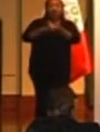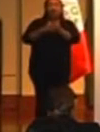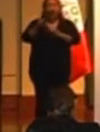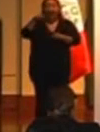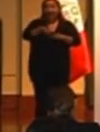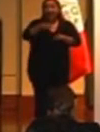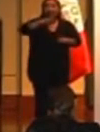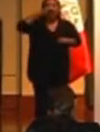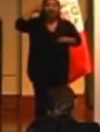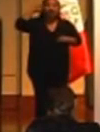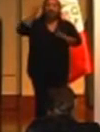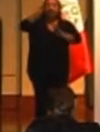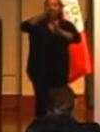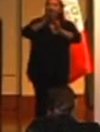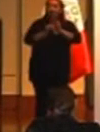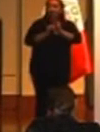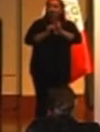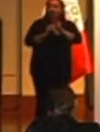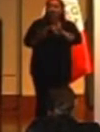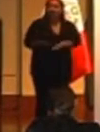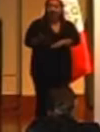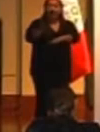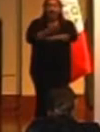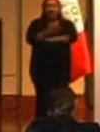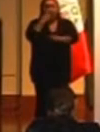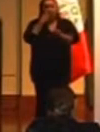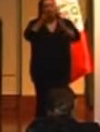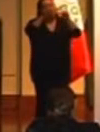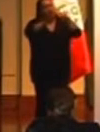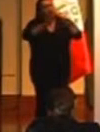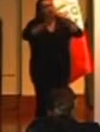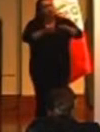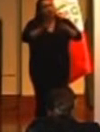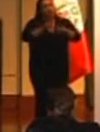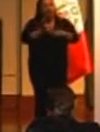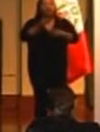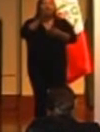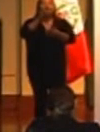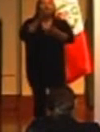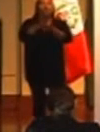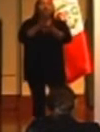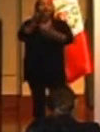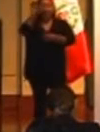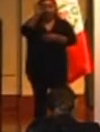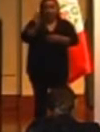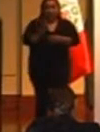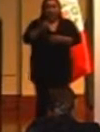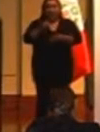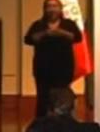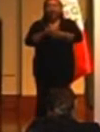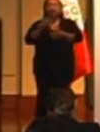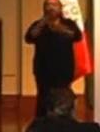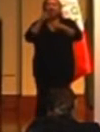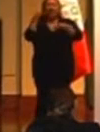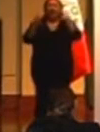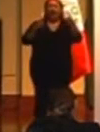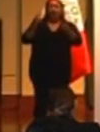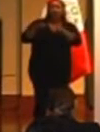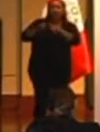bajado. Rápidamente, antes de entrar a ver la gerencia. La tasa de victimización en el Perú ha